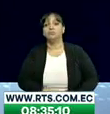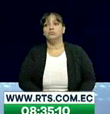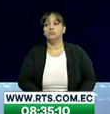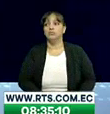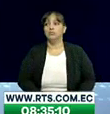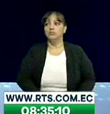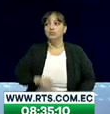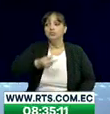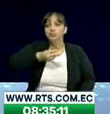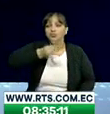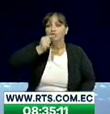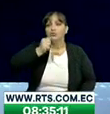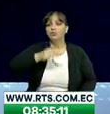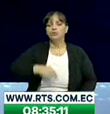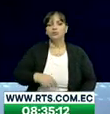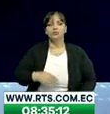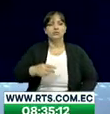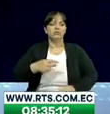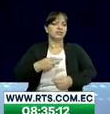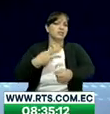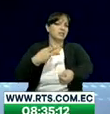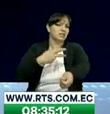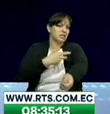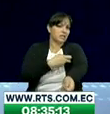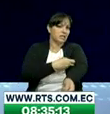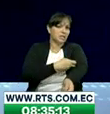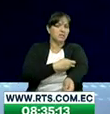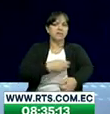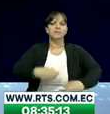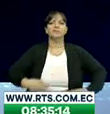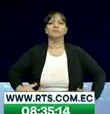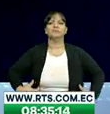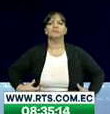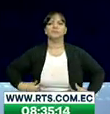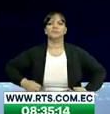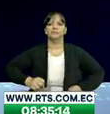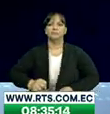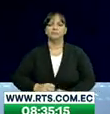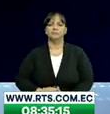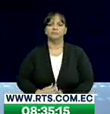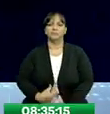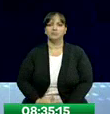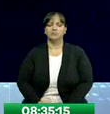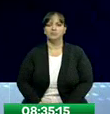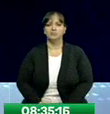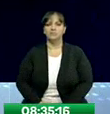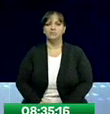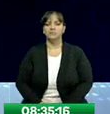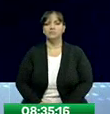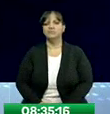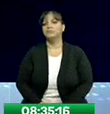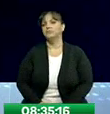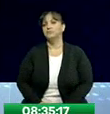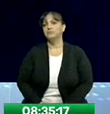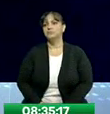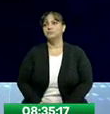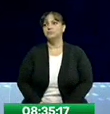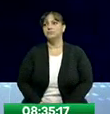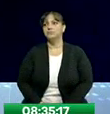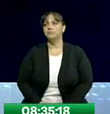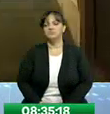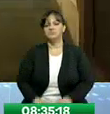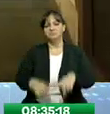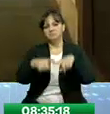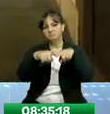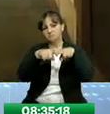consumir droga con jeringuillas jeringuillas para mandarse aquí y ponerse en las nubes según ellos ya que vamos y aquí hay